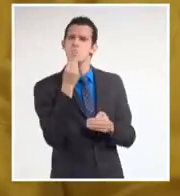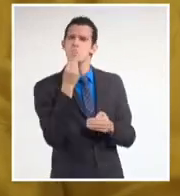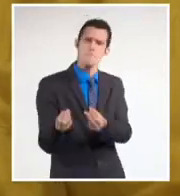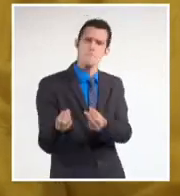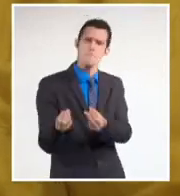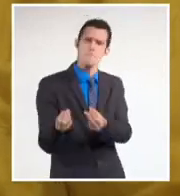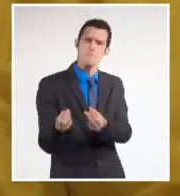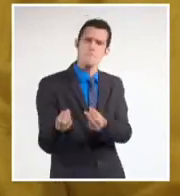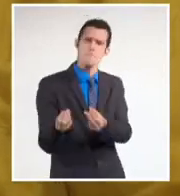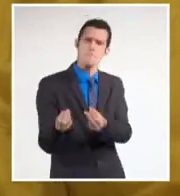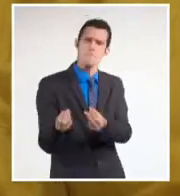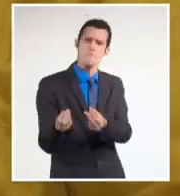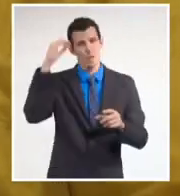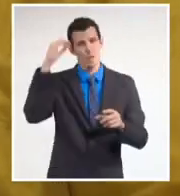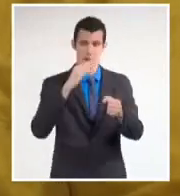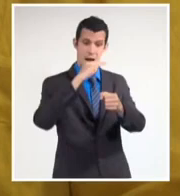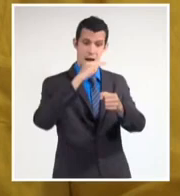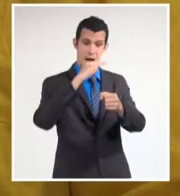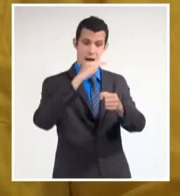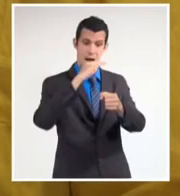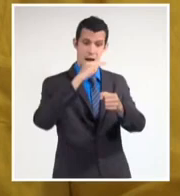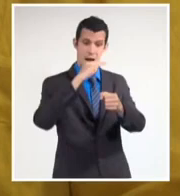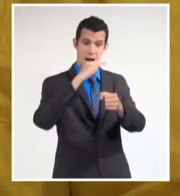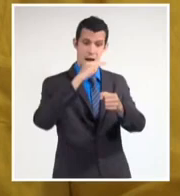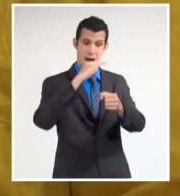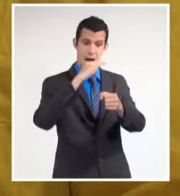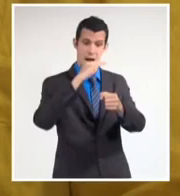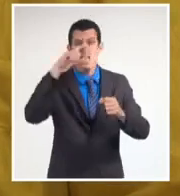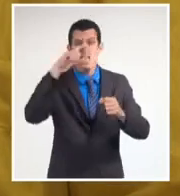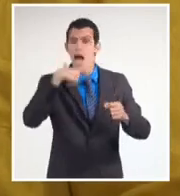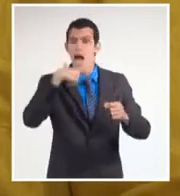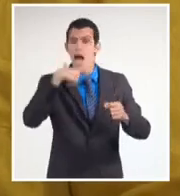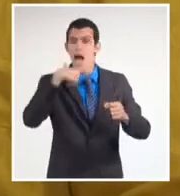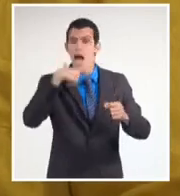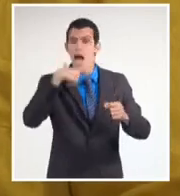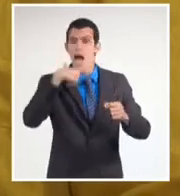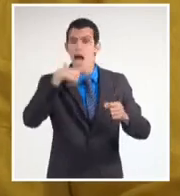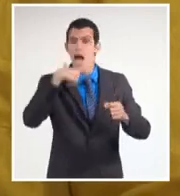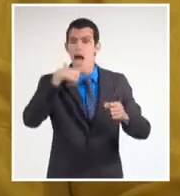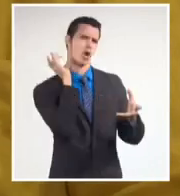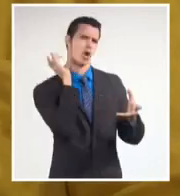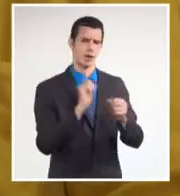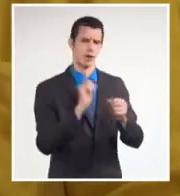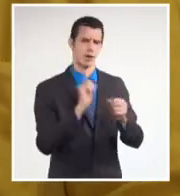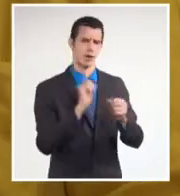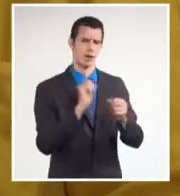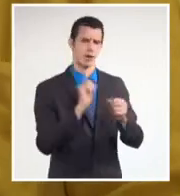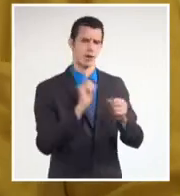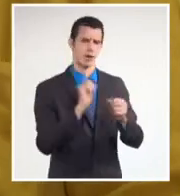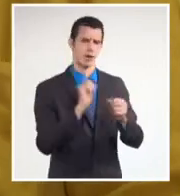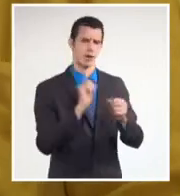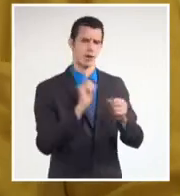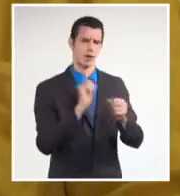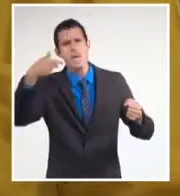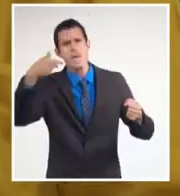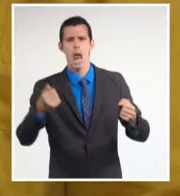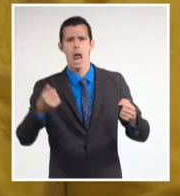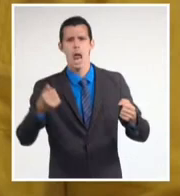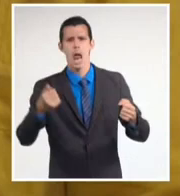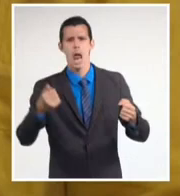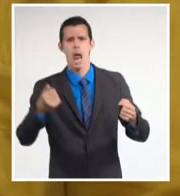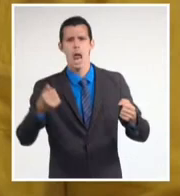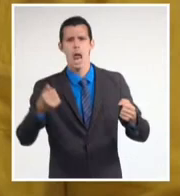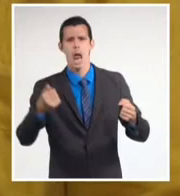las mieles, salen los alcoholes, todos sus derivados, de ahí sale el ron, salen los productos de la biotecnología, los